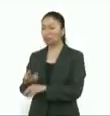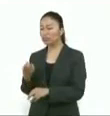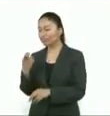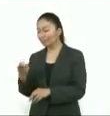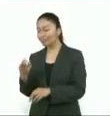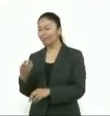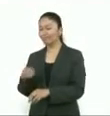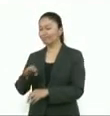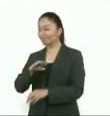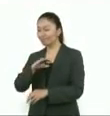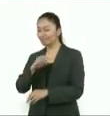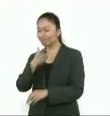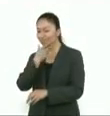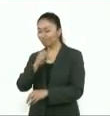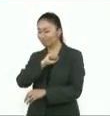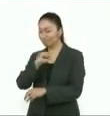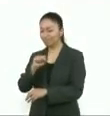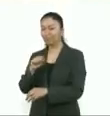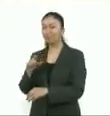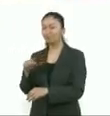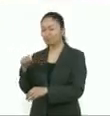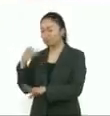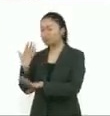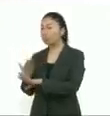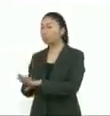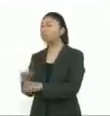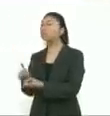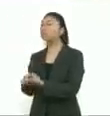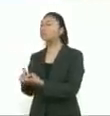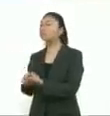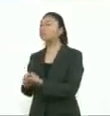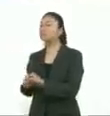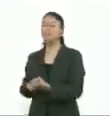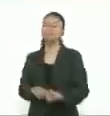el machismo, ¿dónde estamos?